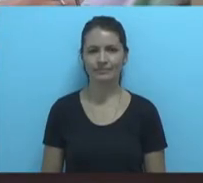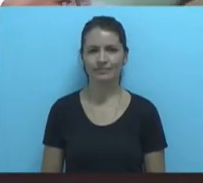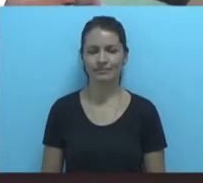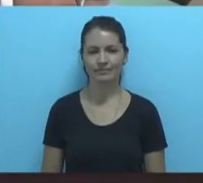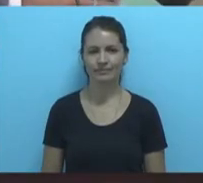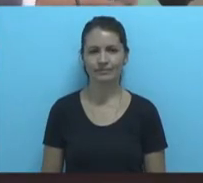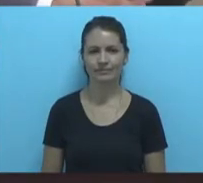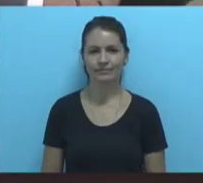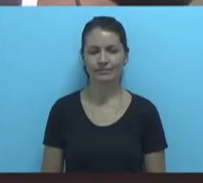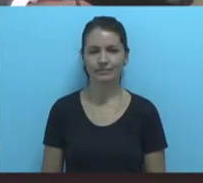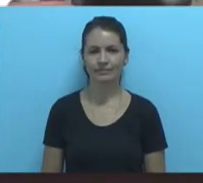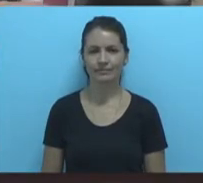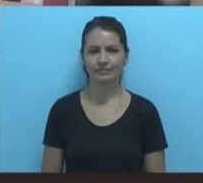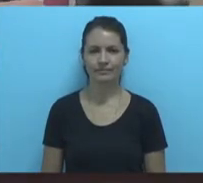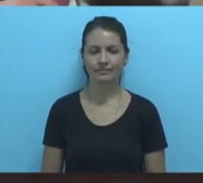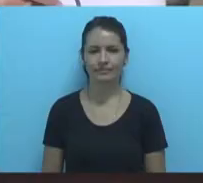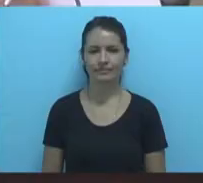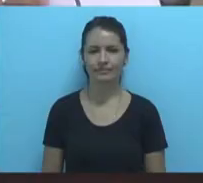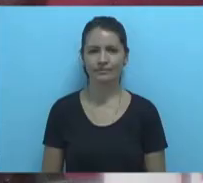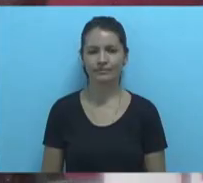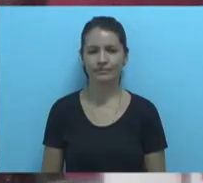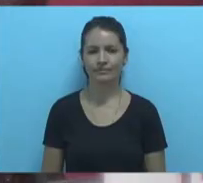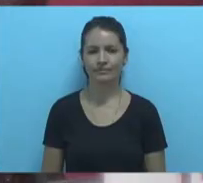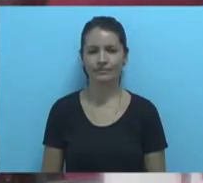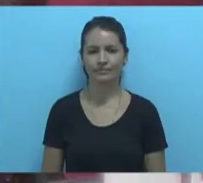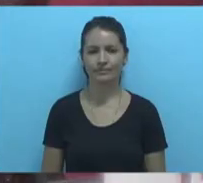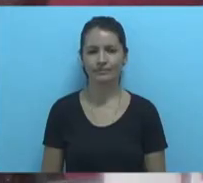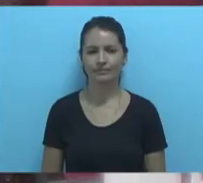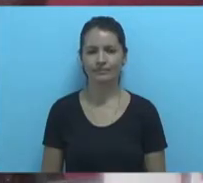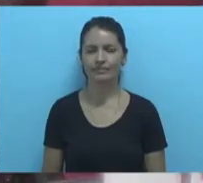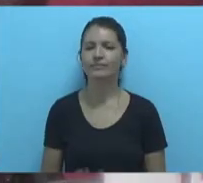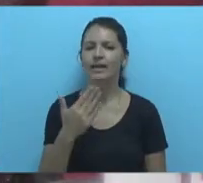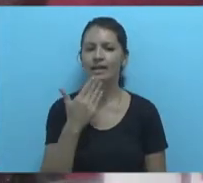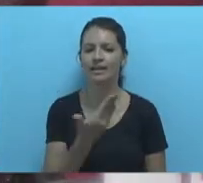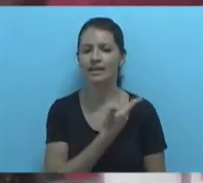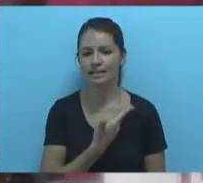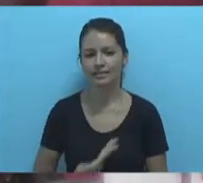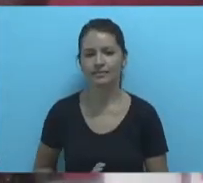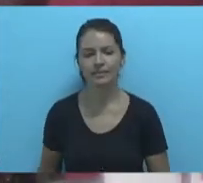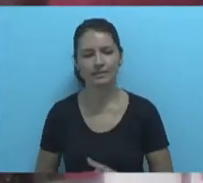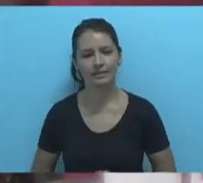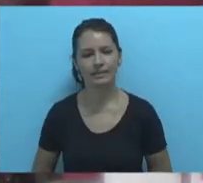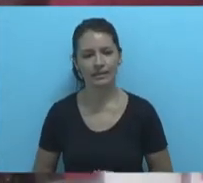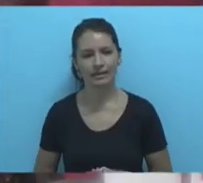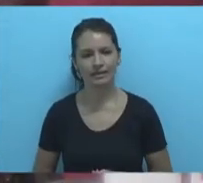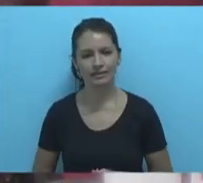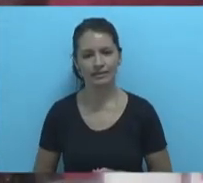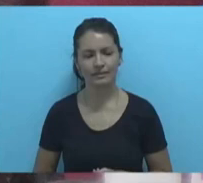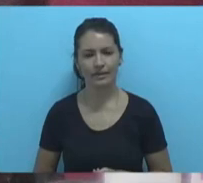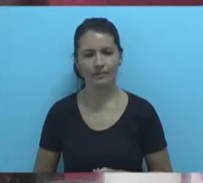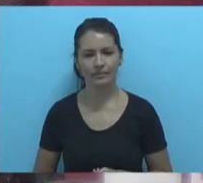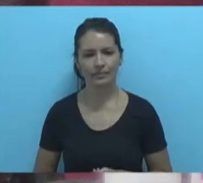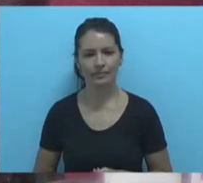Sola. Gracias, señor presidente. En primer lugar, agradecerle a la diputada de Ponti sus palabras con